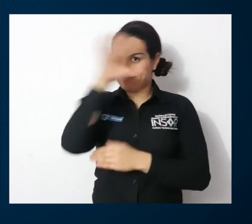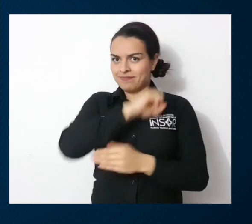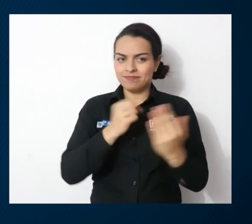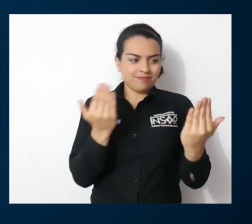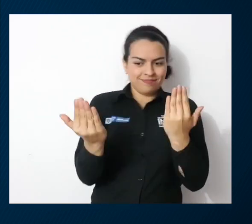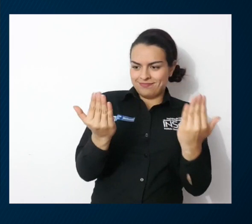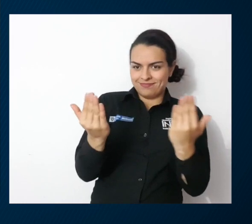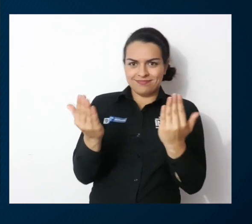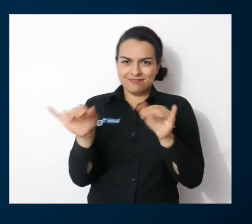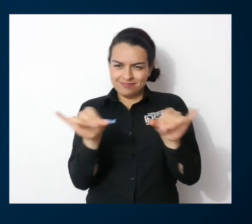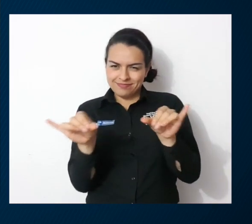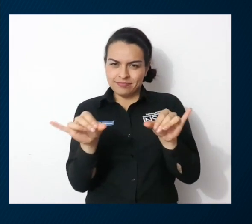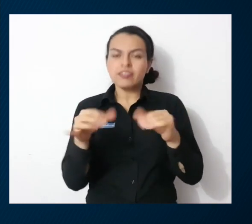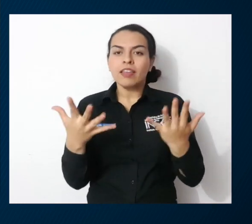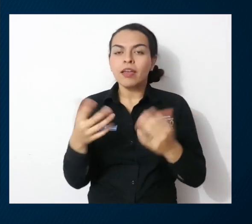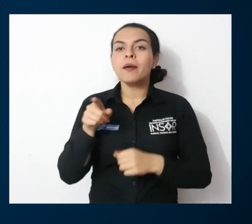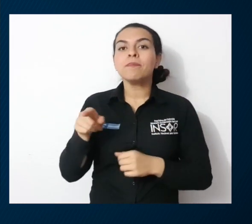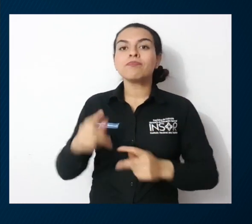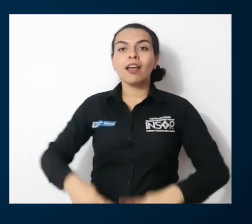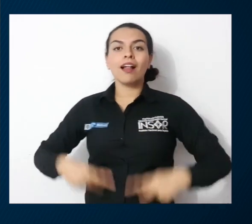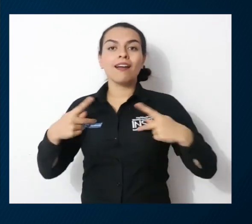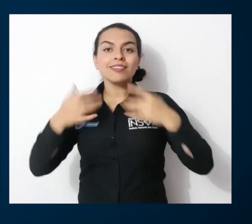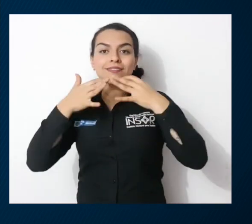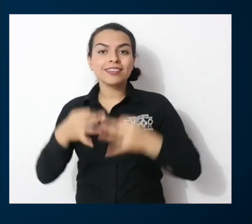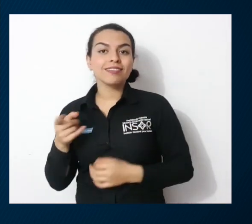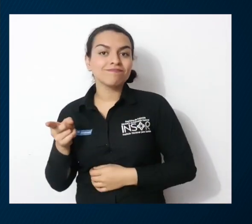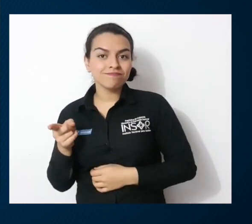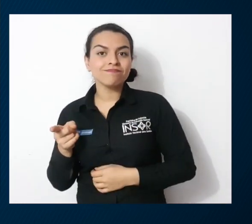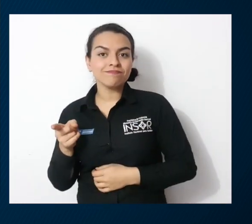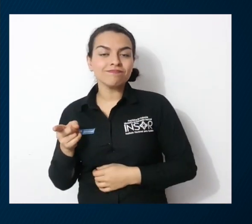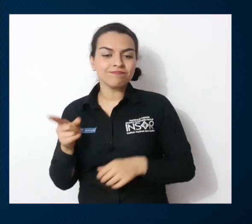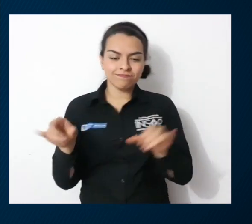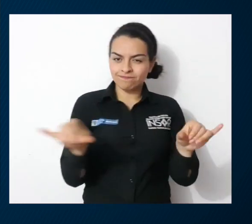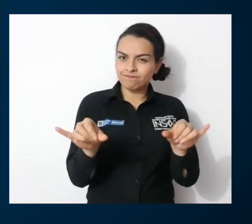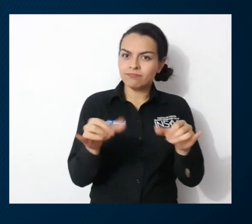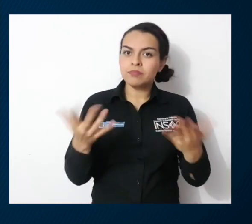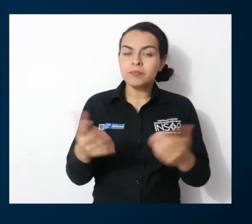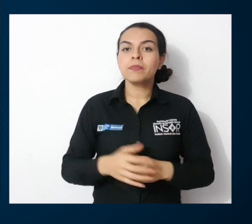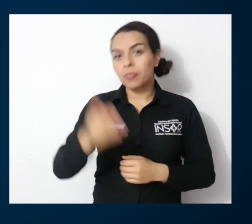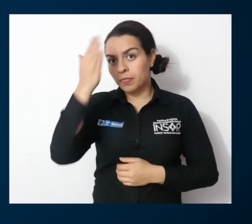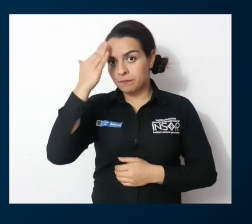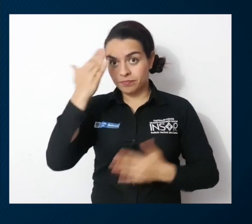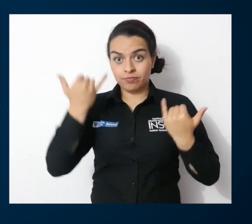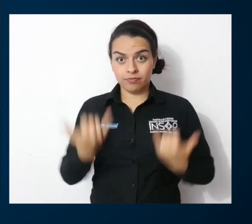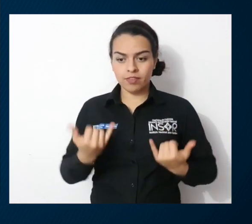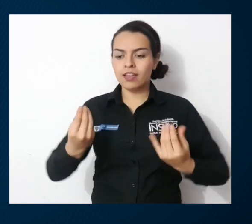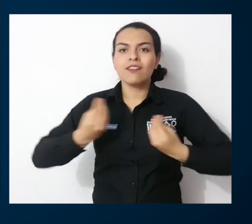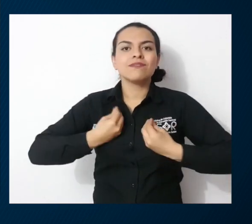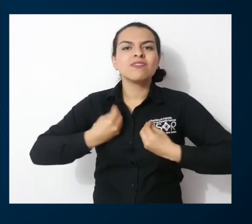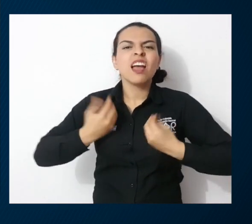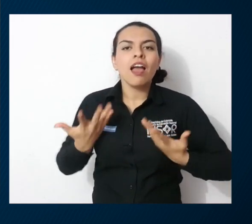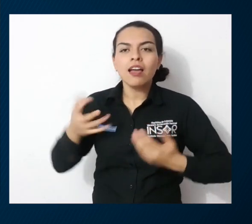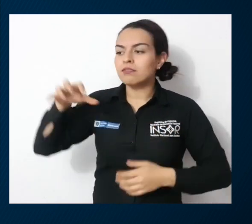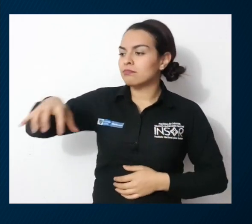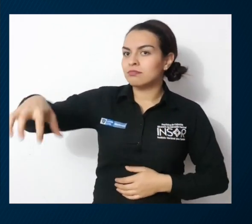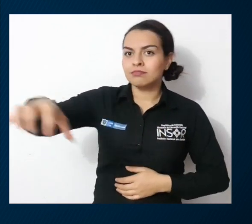símil y con esto termino, con la vida corporativa real, es decir, vivimos en unos